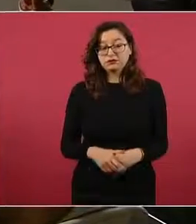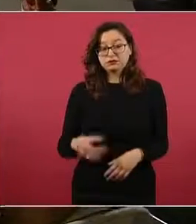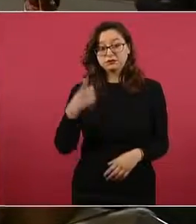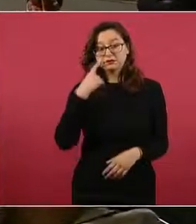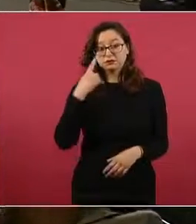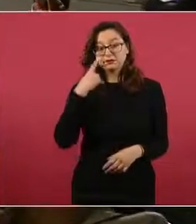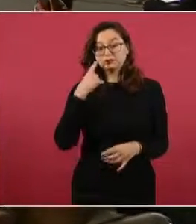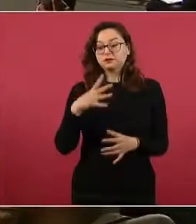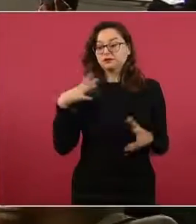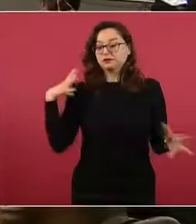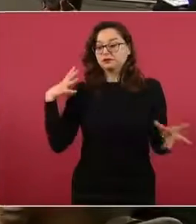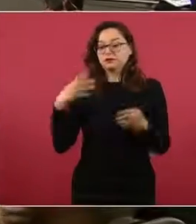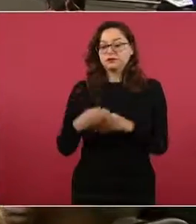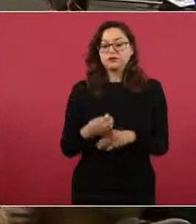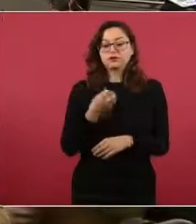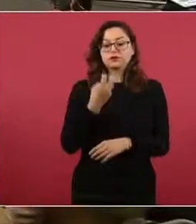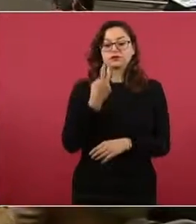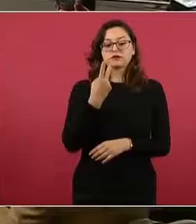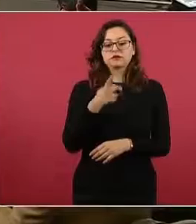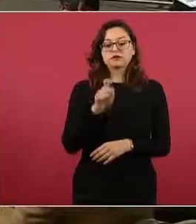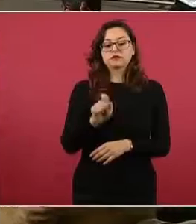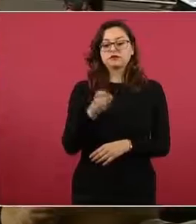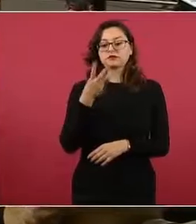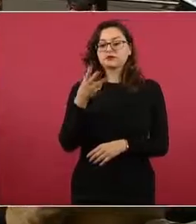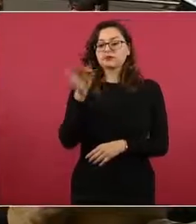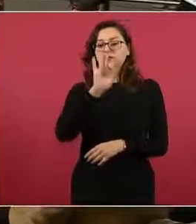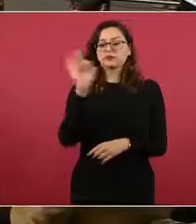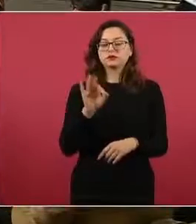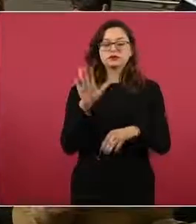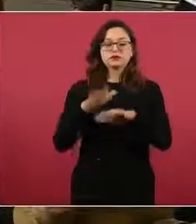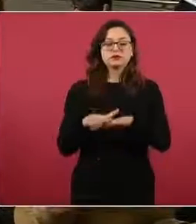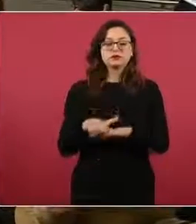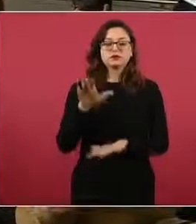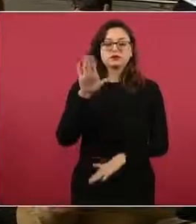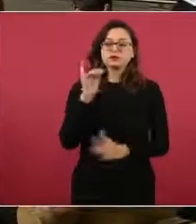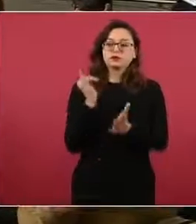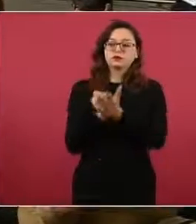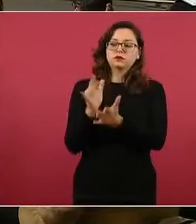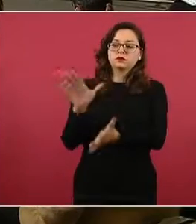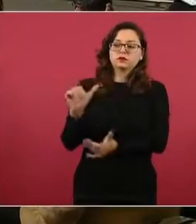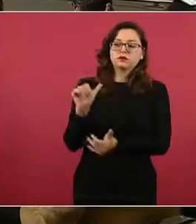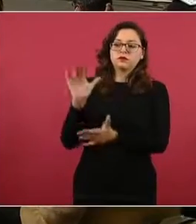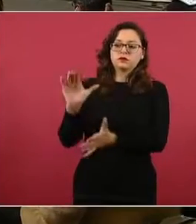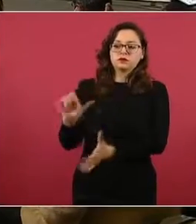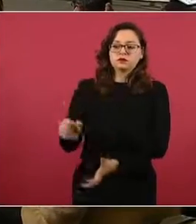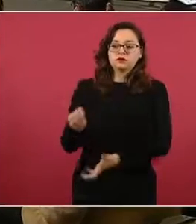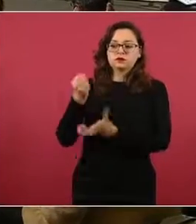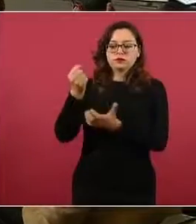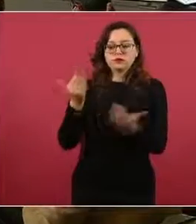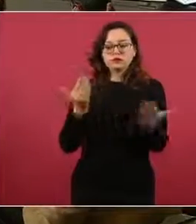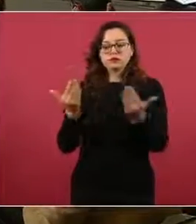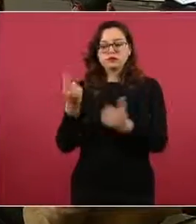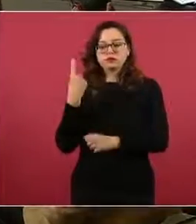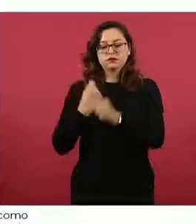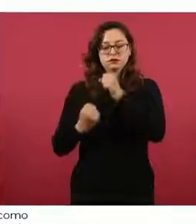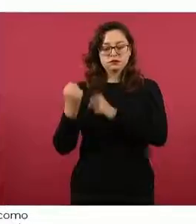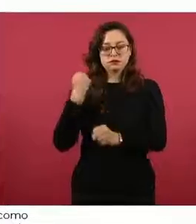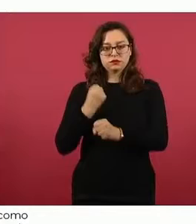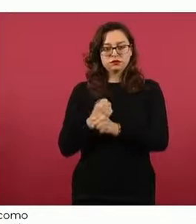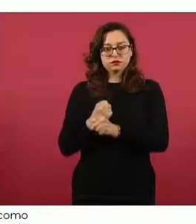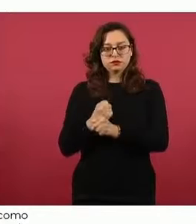Llevamos 2.3 arriba con relación al año pasado.